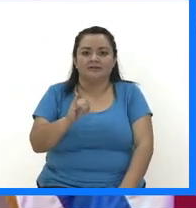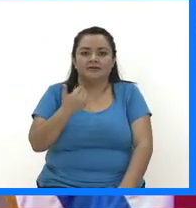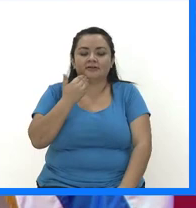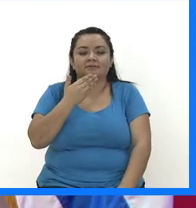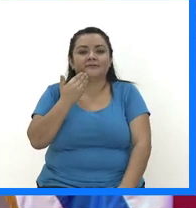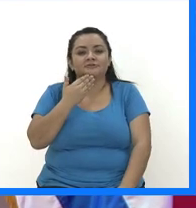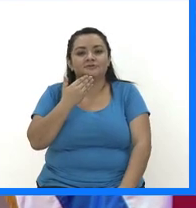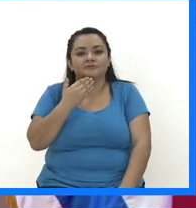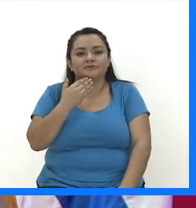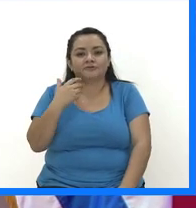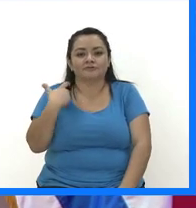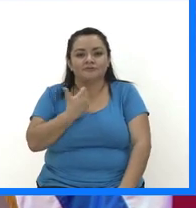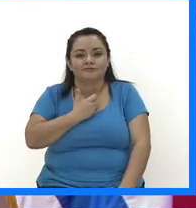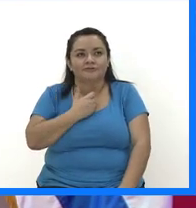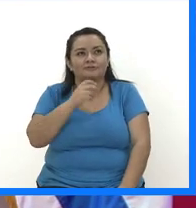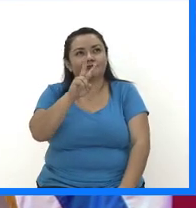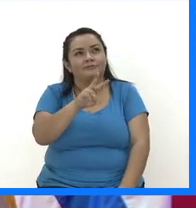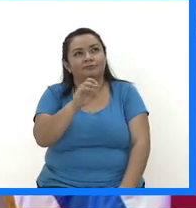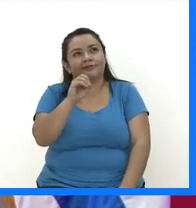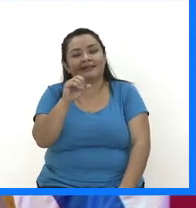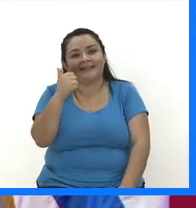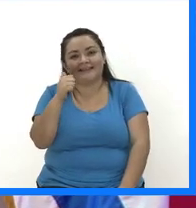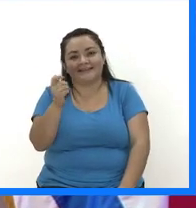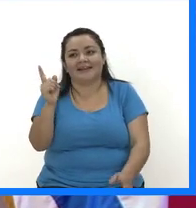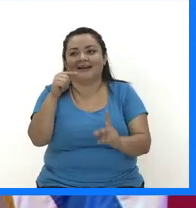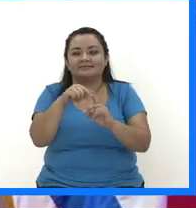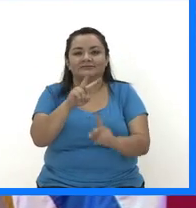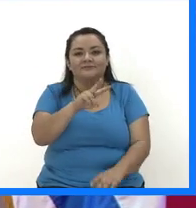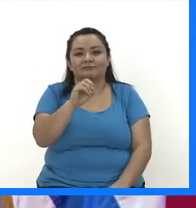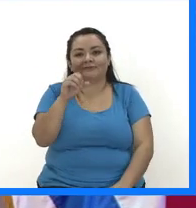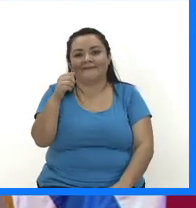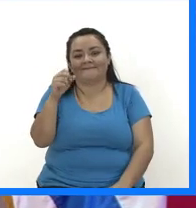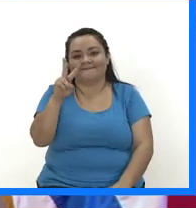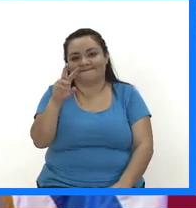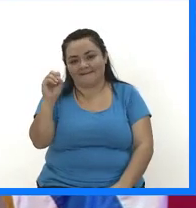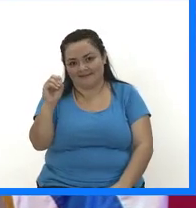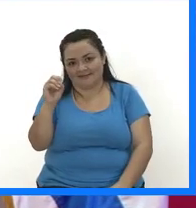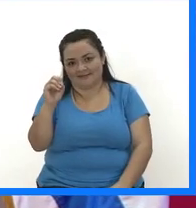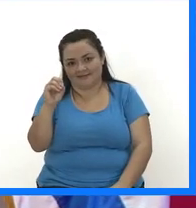la generación que hicimos desde el año 2010 hasta el 2020